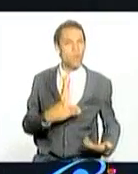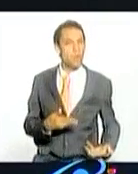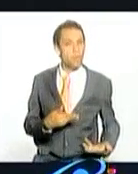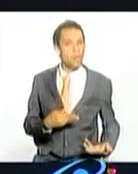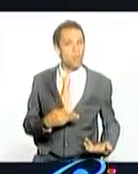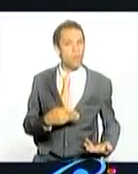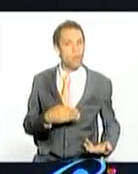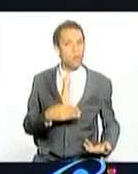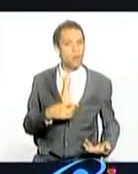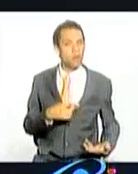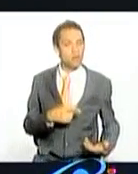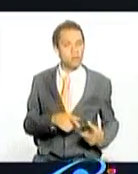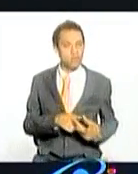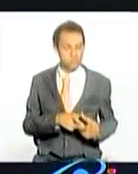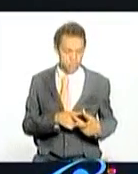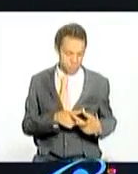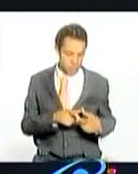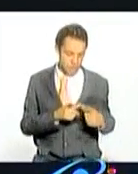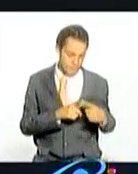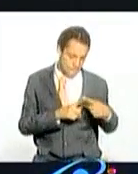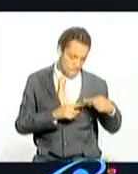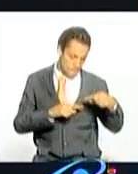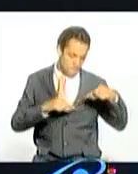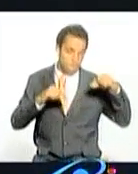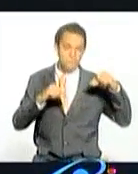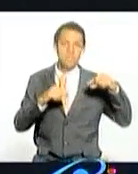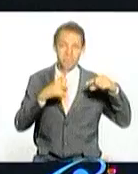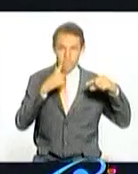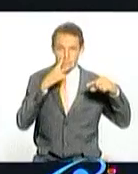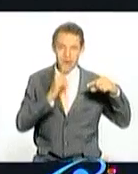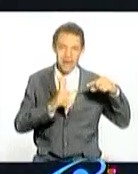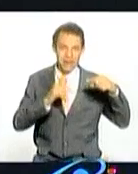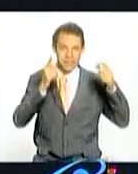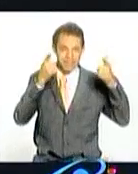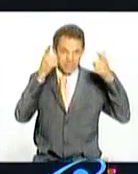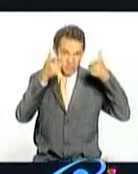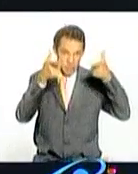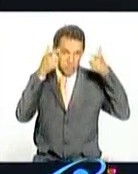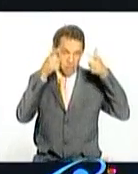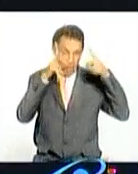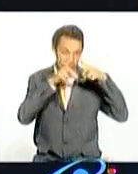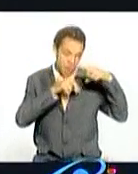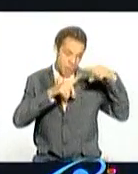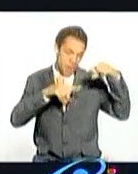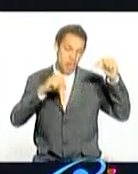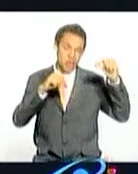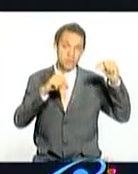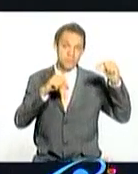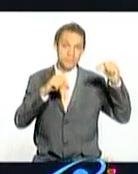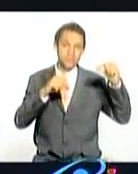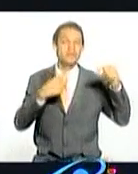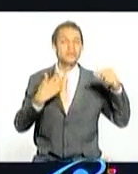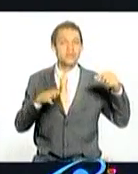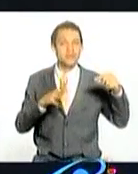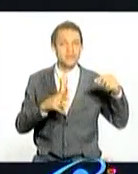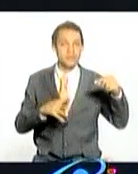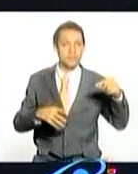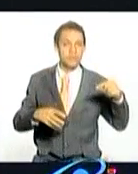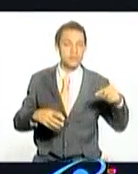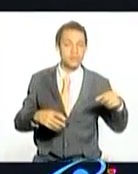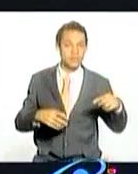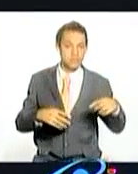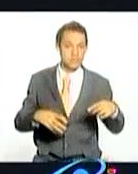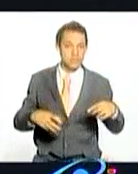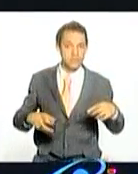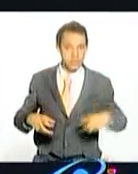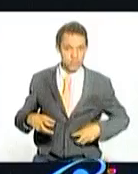de media luna, como de sombrerito, como por encima. Exacto, por encima del riñón izquierdo. Este